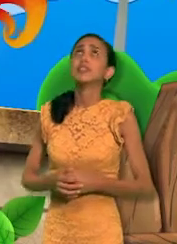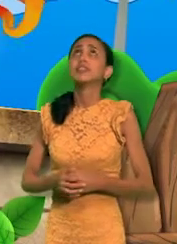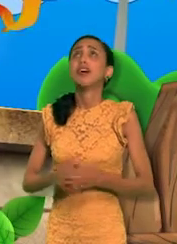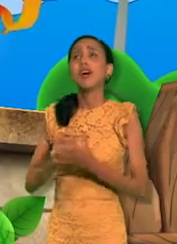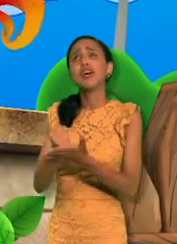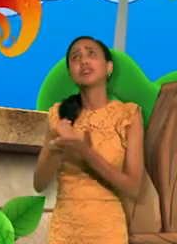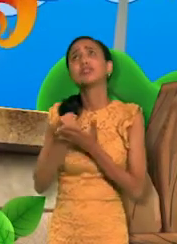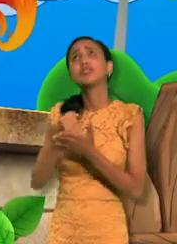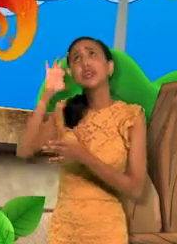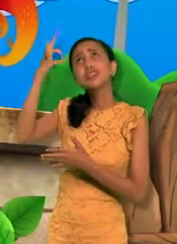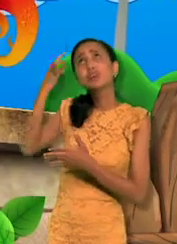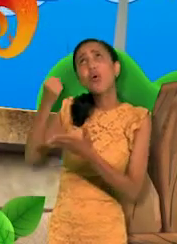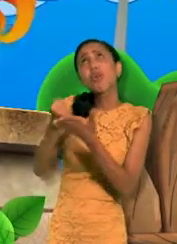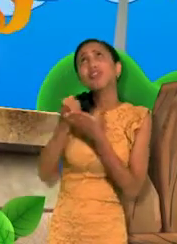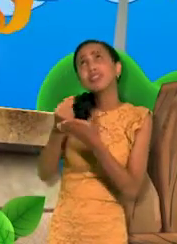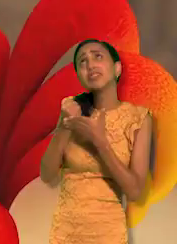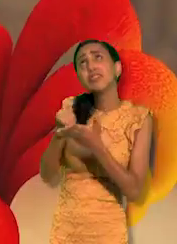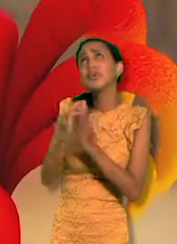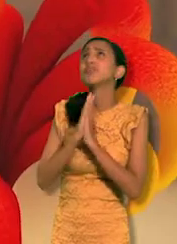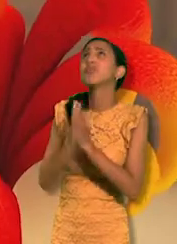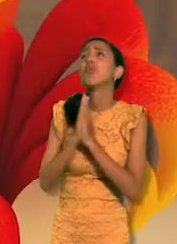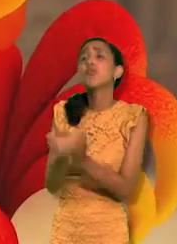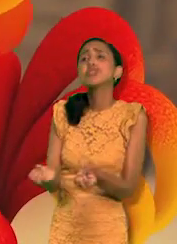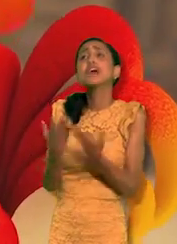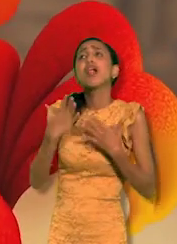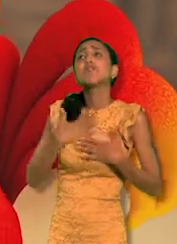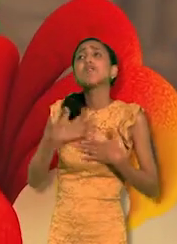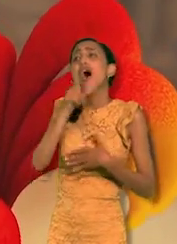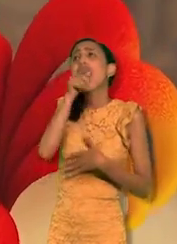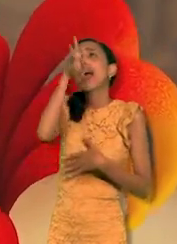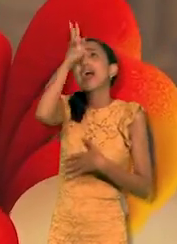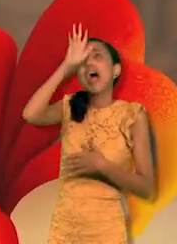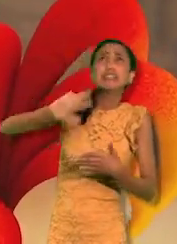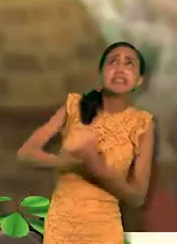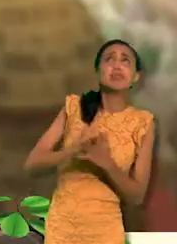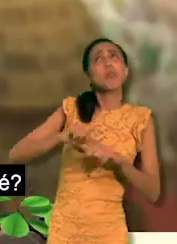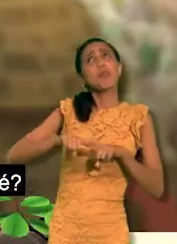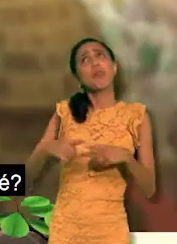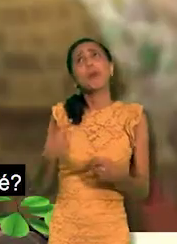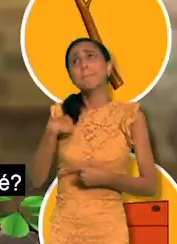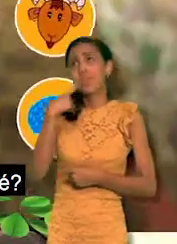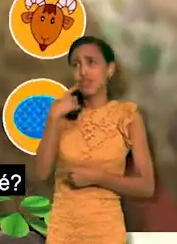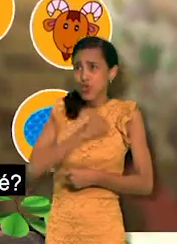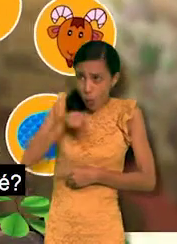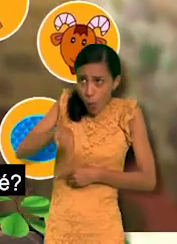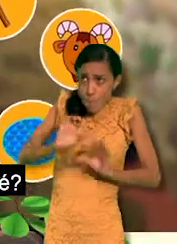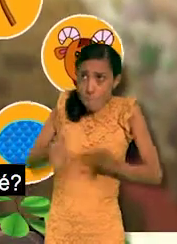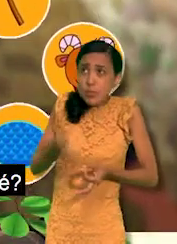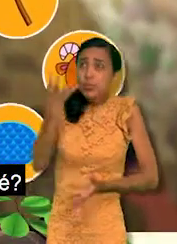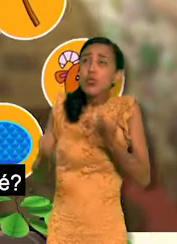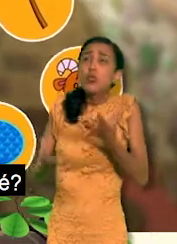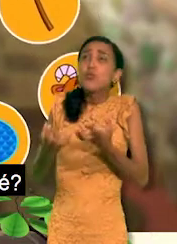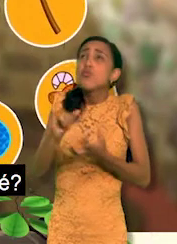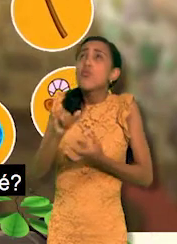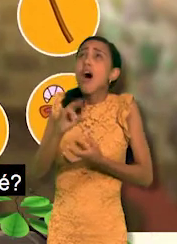Amigo Sol, impon aquí tu voluntad. Y salva a este gallo atropellado. ¡Oh! Quiero que ahora mismo evapores